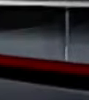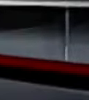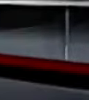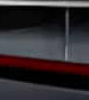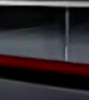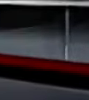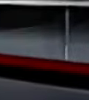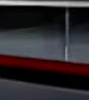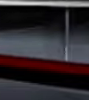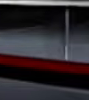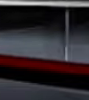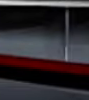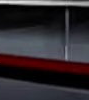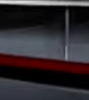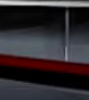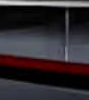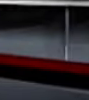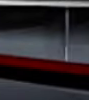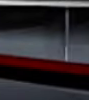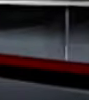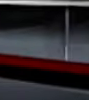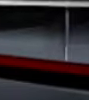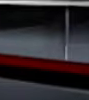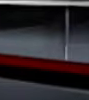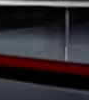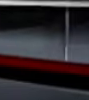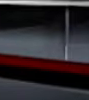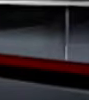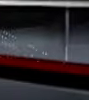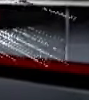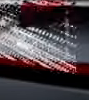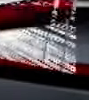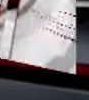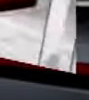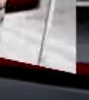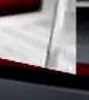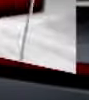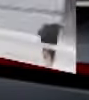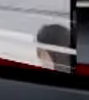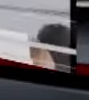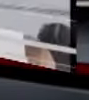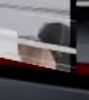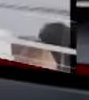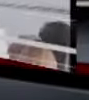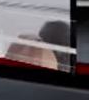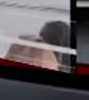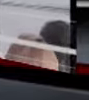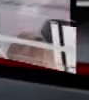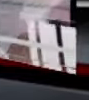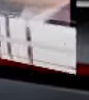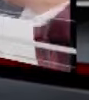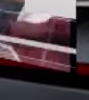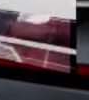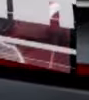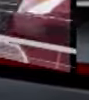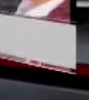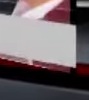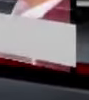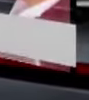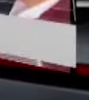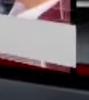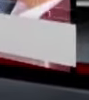¿Qué tal? Muy buenas tardes, viernes 22 de noviembre. Vamos directamente a la información. Encabeza gobernador Marco Mena ruta por tu salud en